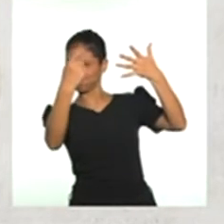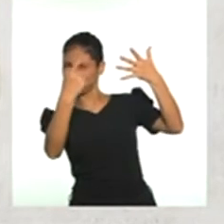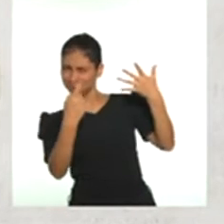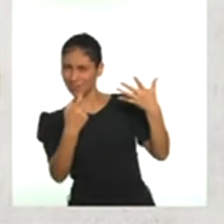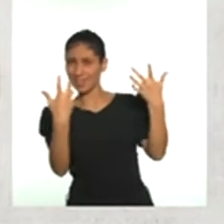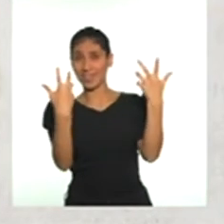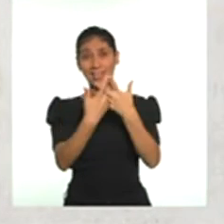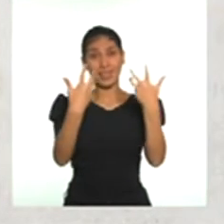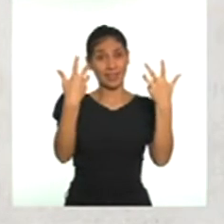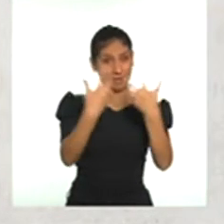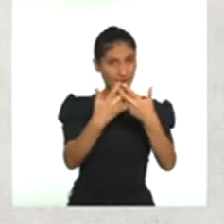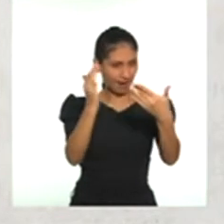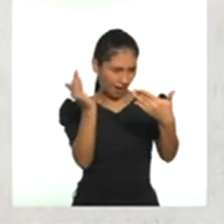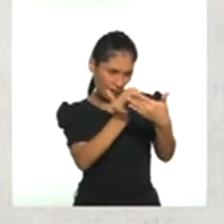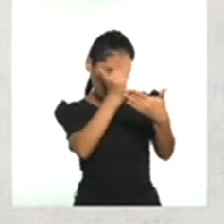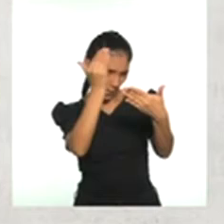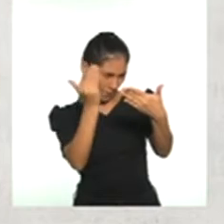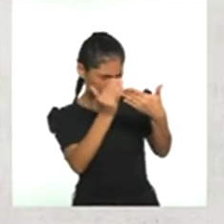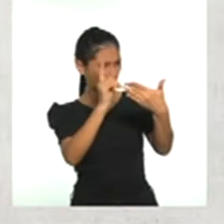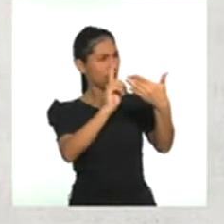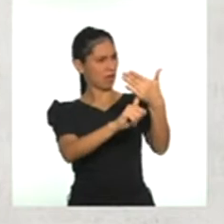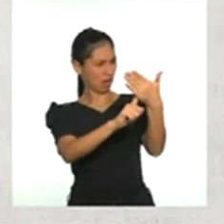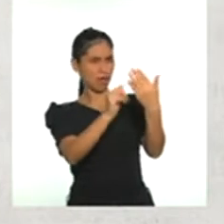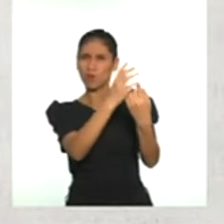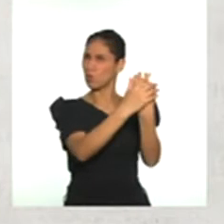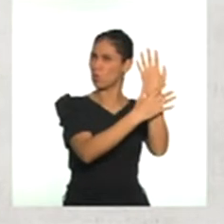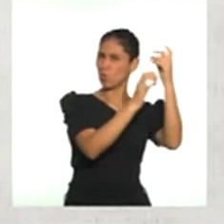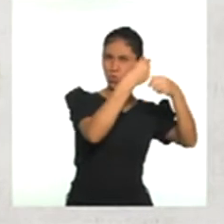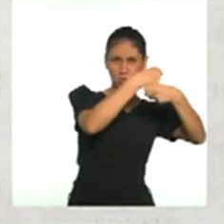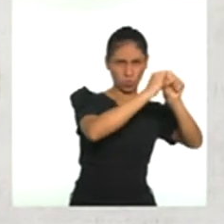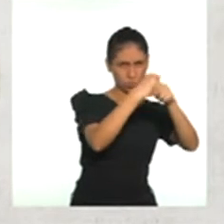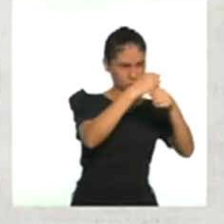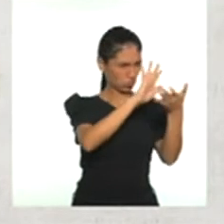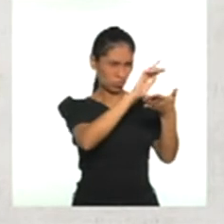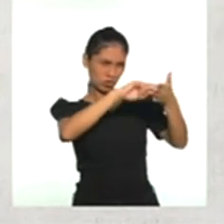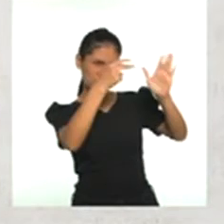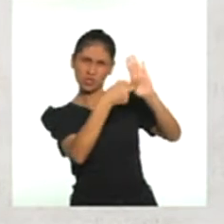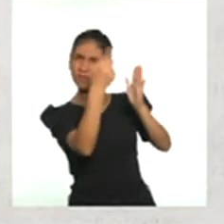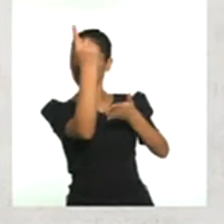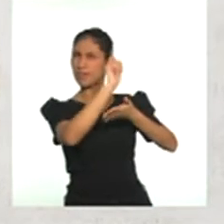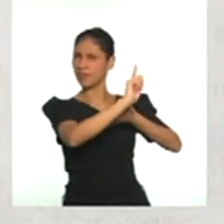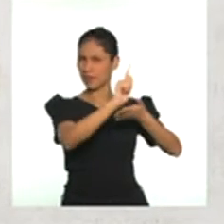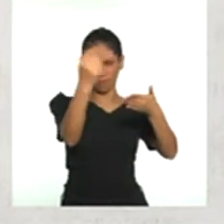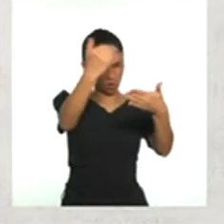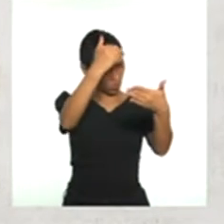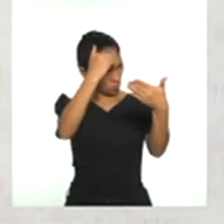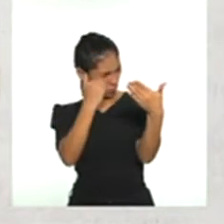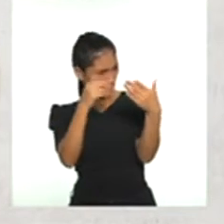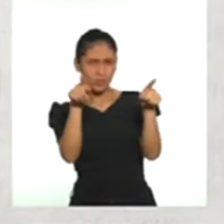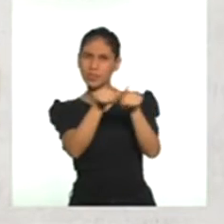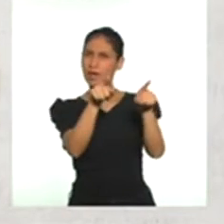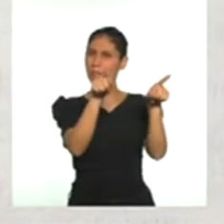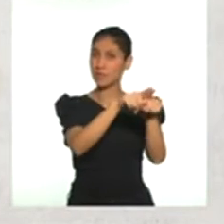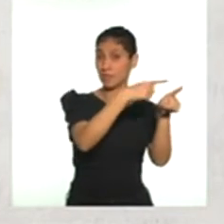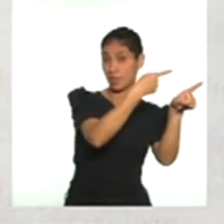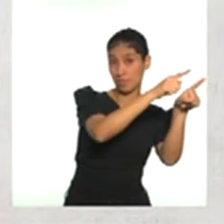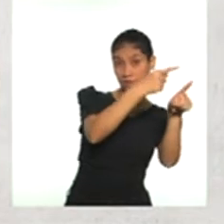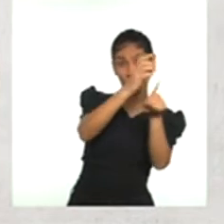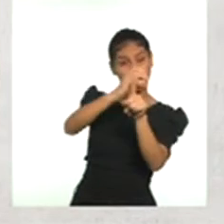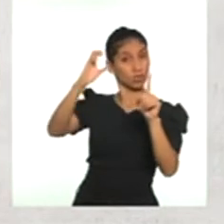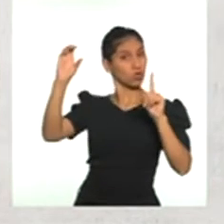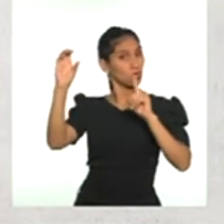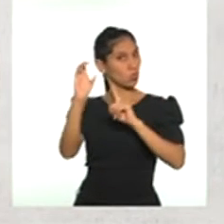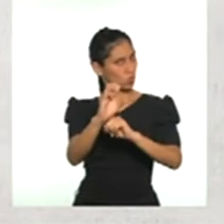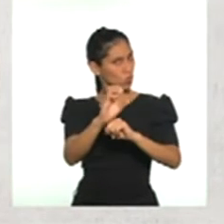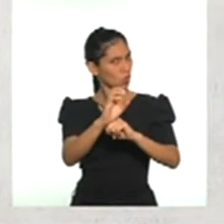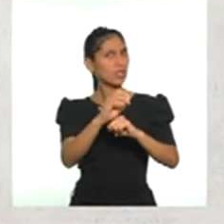procedimientos basados en las teorías, las creencias y las experiencias indígenas de diferentes culturas, utilizados